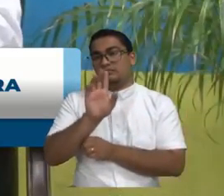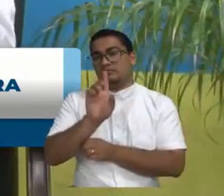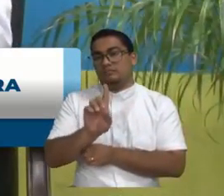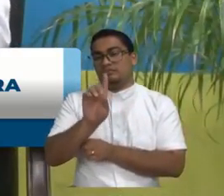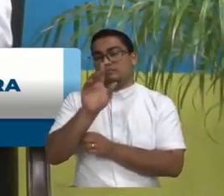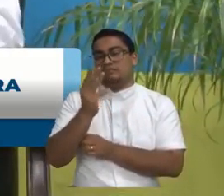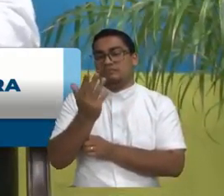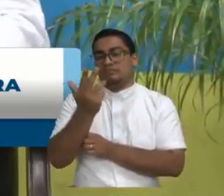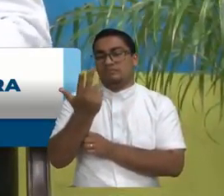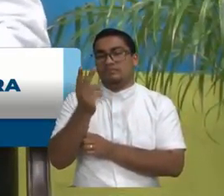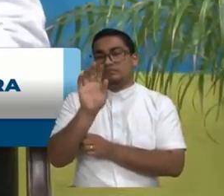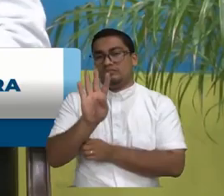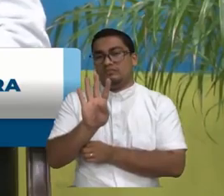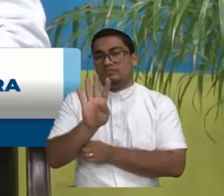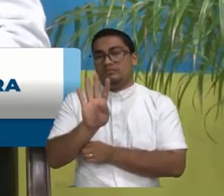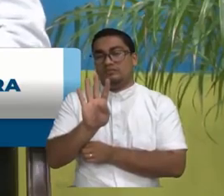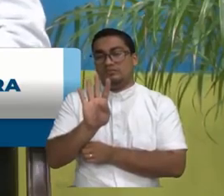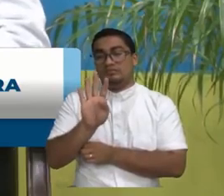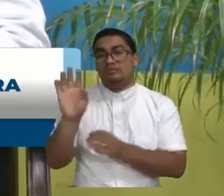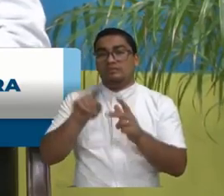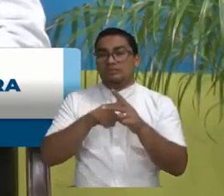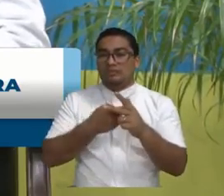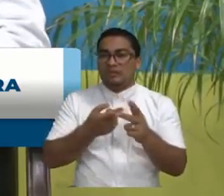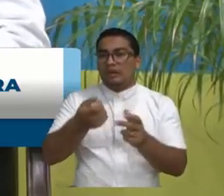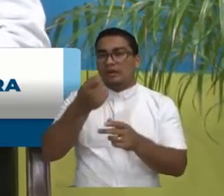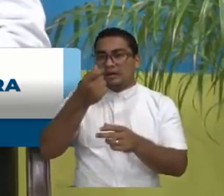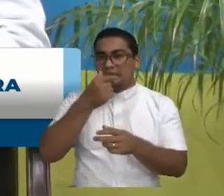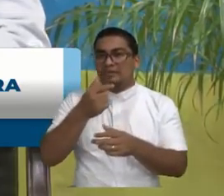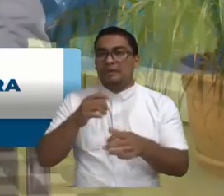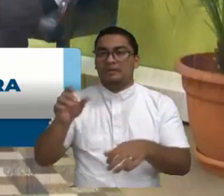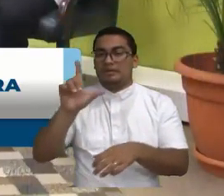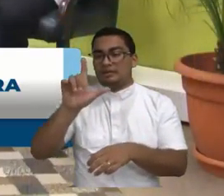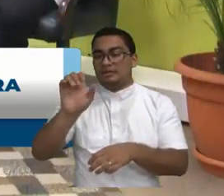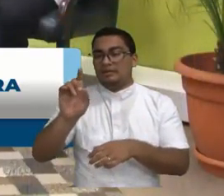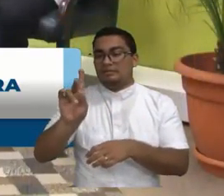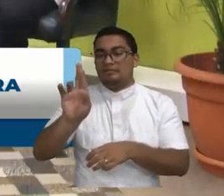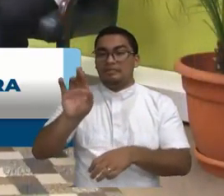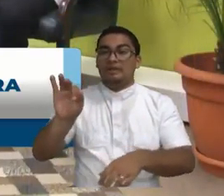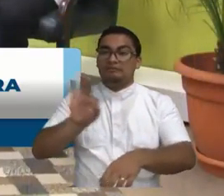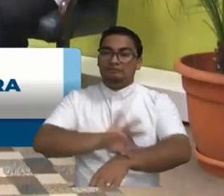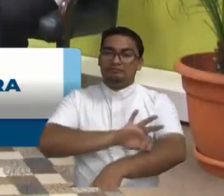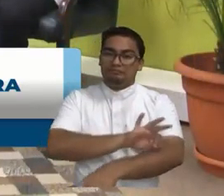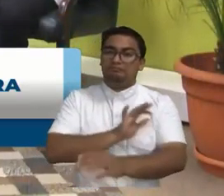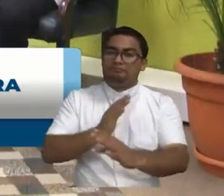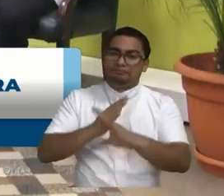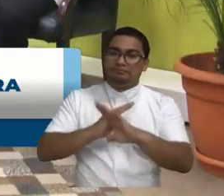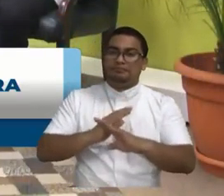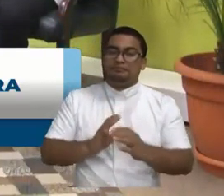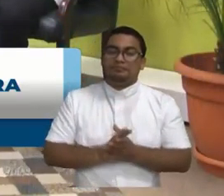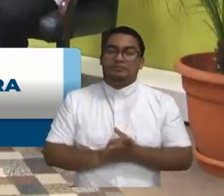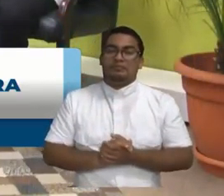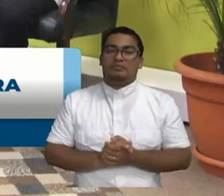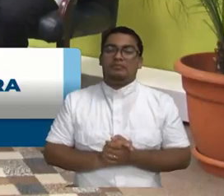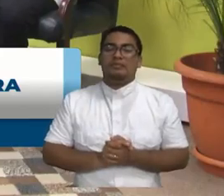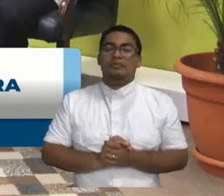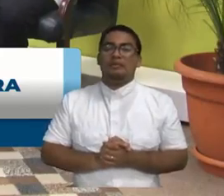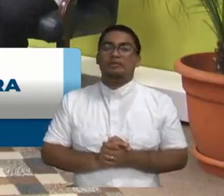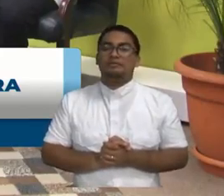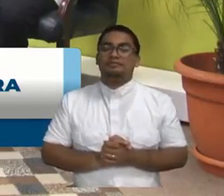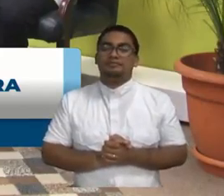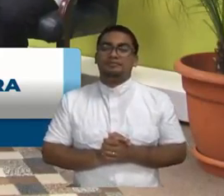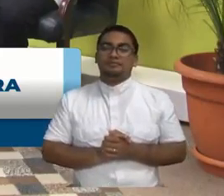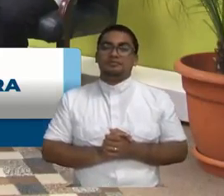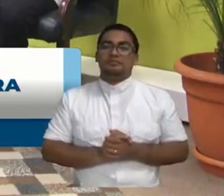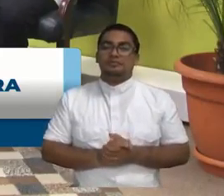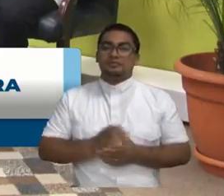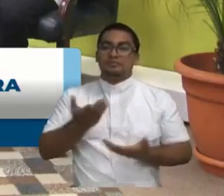ni 100 años hemos pasado desde que comenzó el tratamiento de la lepra. Tiene poco. Es muy, muy poco. Entonces, y debido